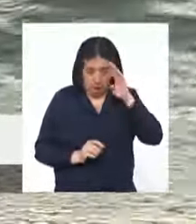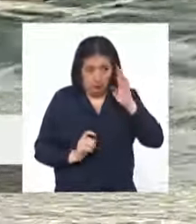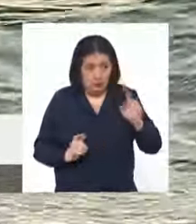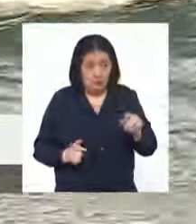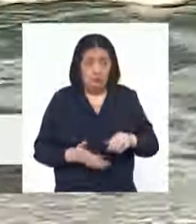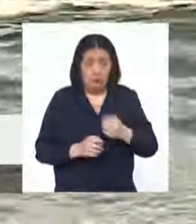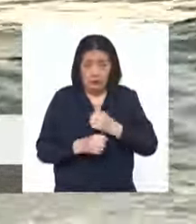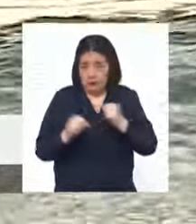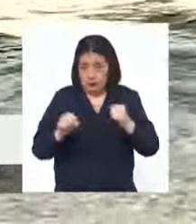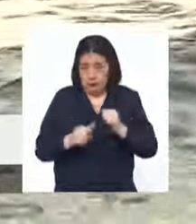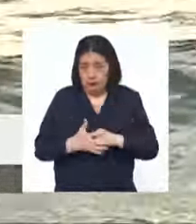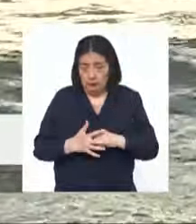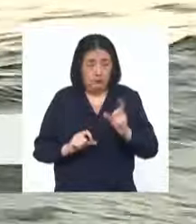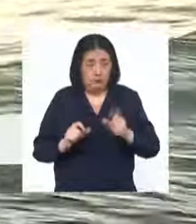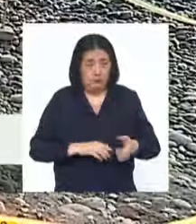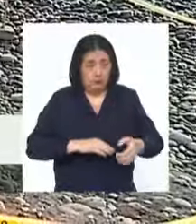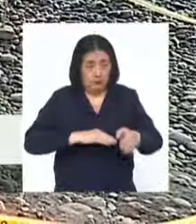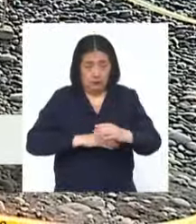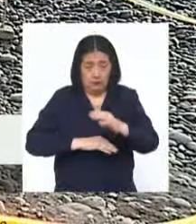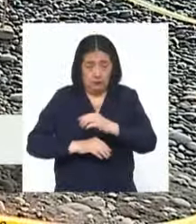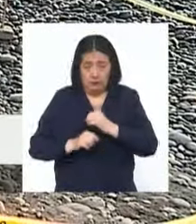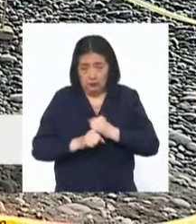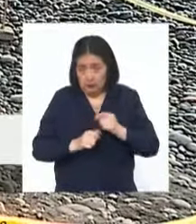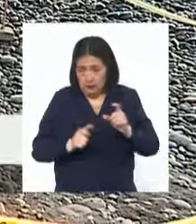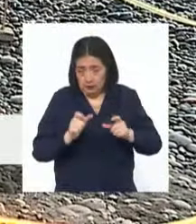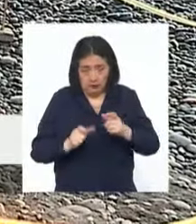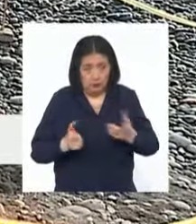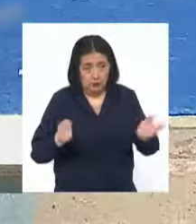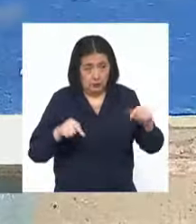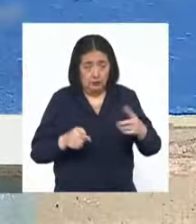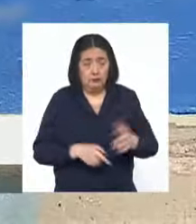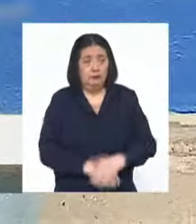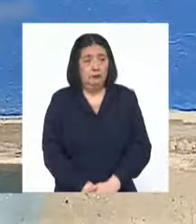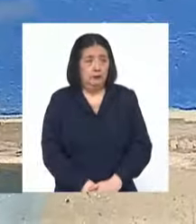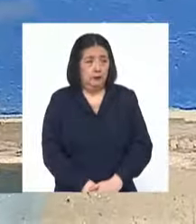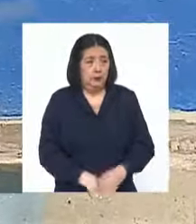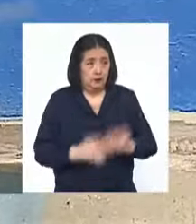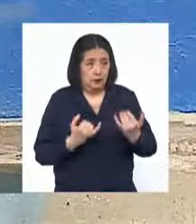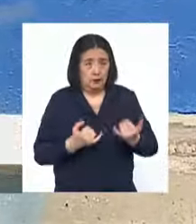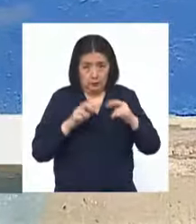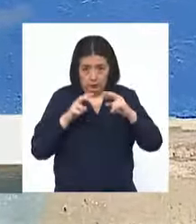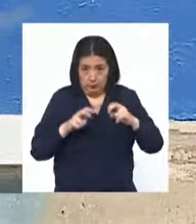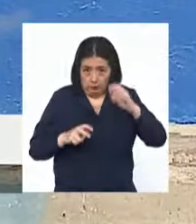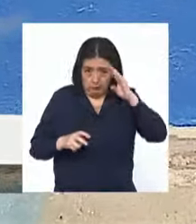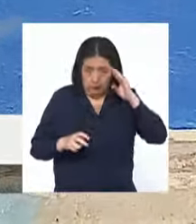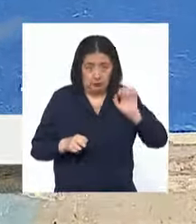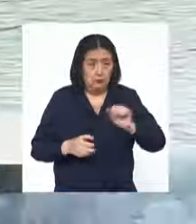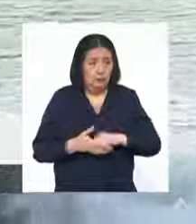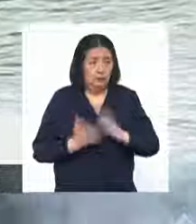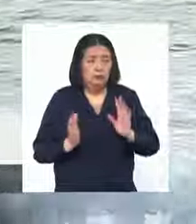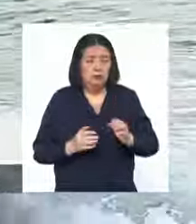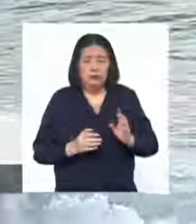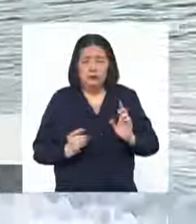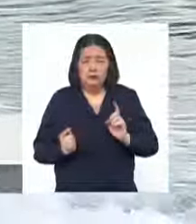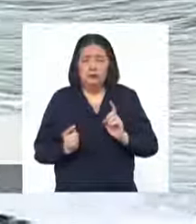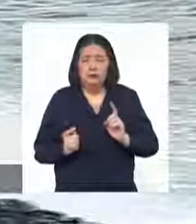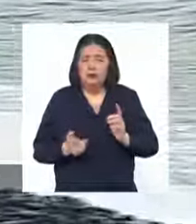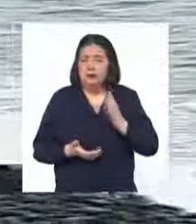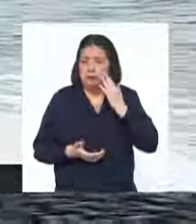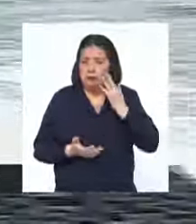de salvavidas para darle la seguridad y garantía a los bañistas que vienen acá al lugar. Las investigaciones policiales podrán ubicar a la madre que